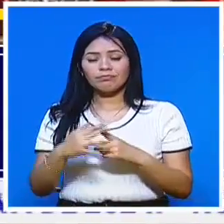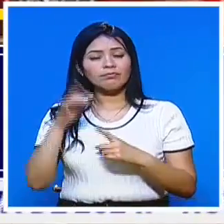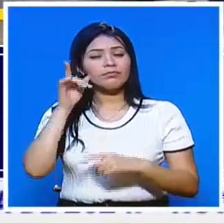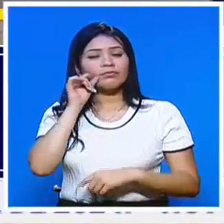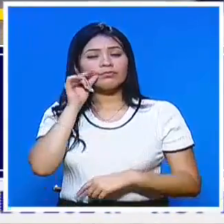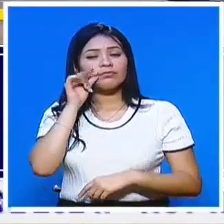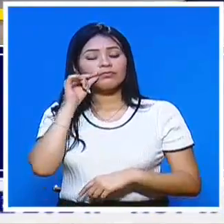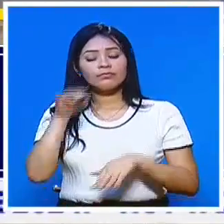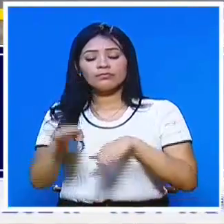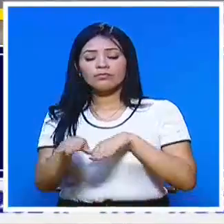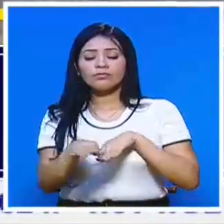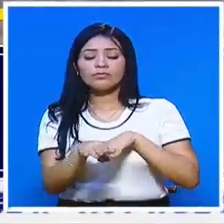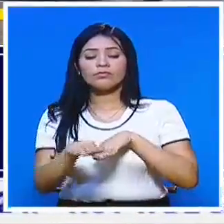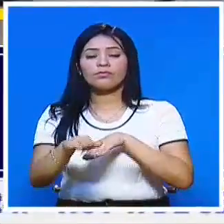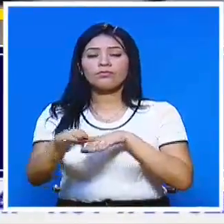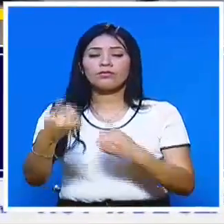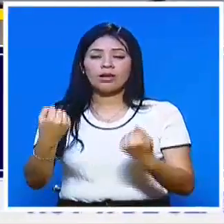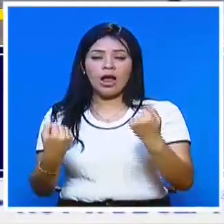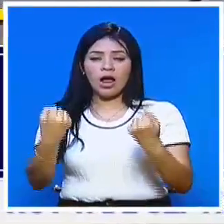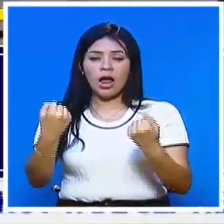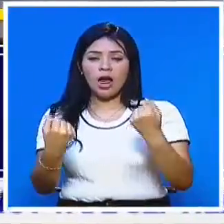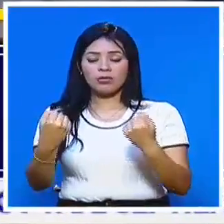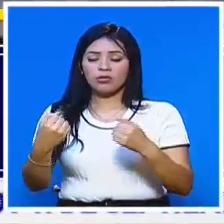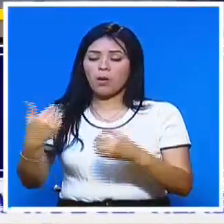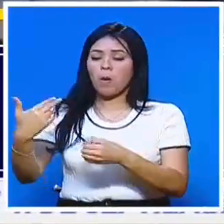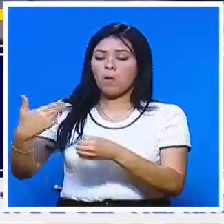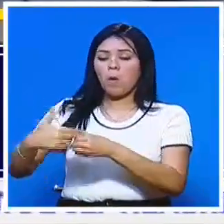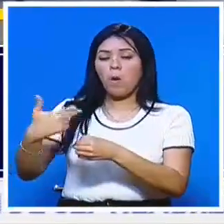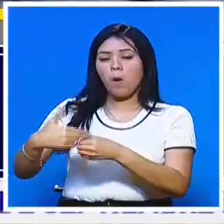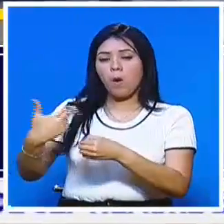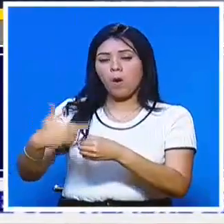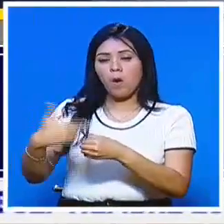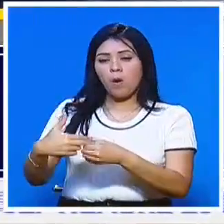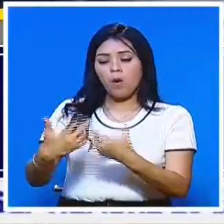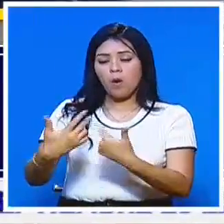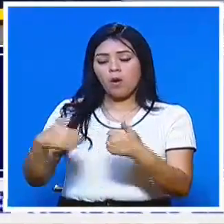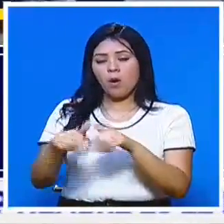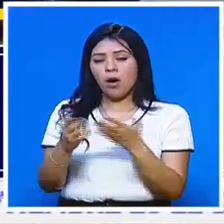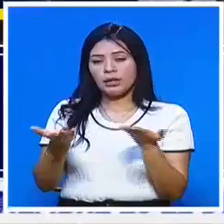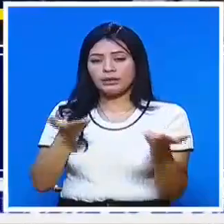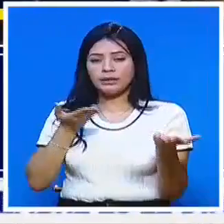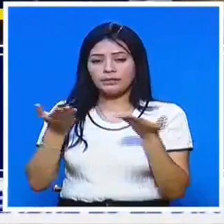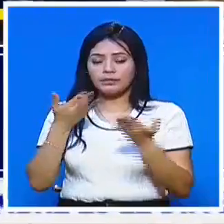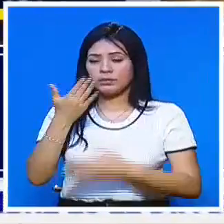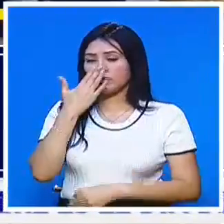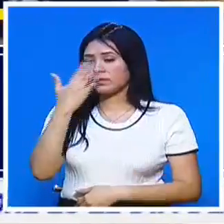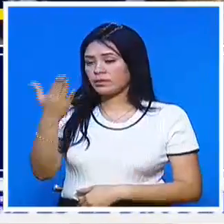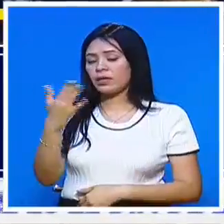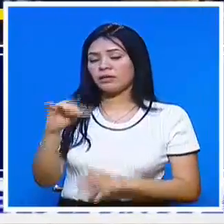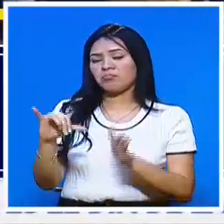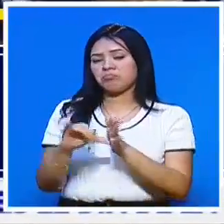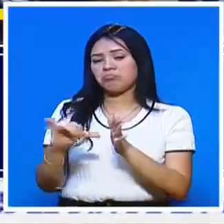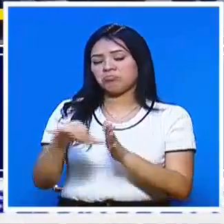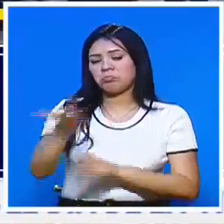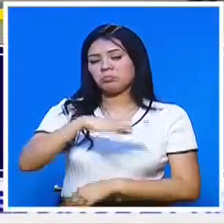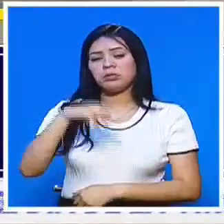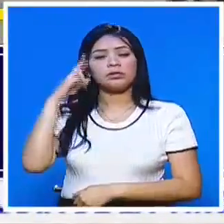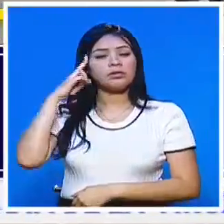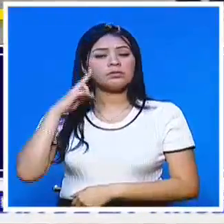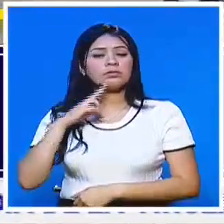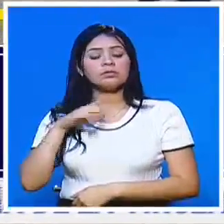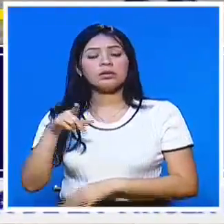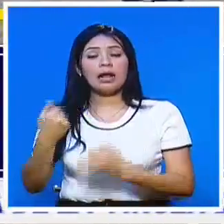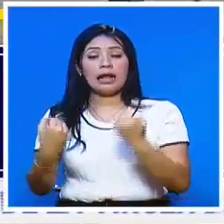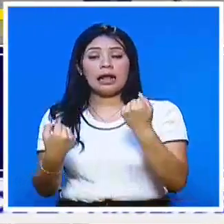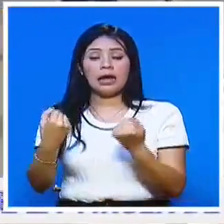encontraba haciendo fila para surtir combustible en las afueras de una estación de servicio cercana a la Plaza Bolívar de Maracay, cuando su carro se prendió en